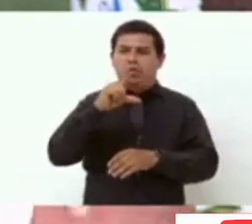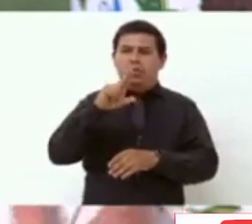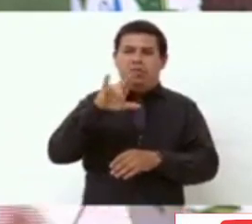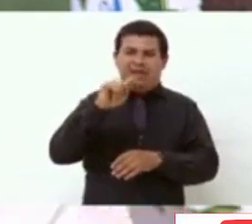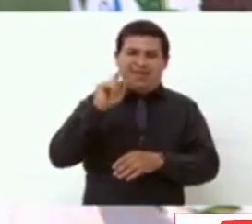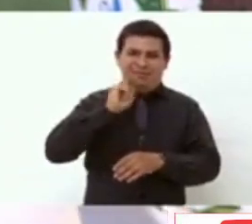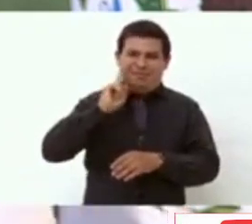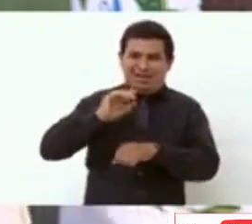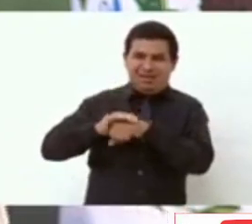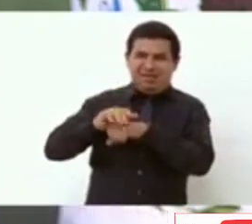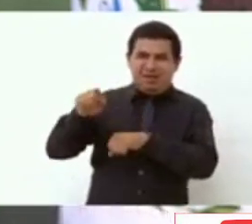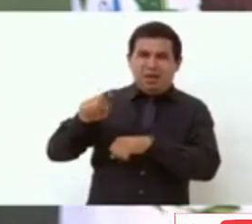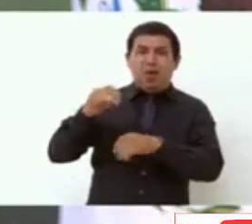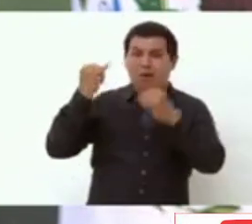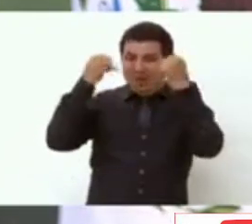No he hecho